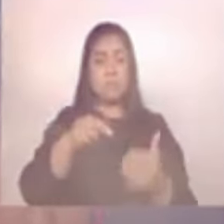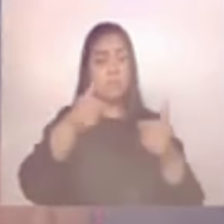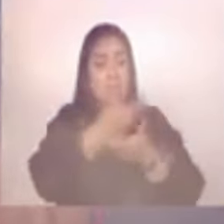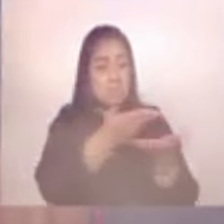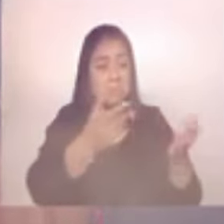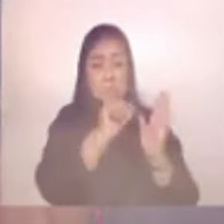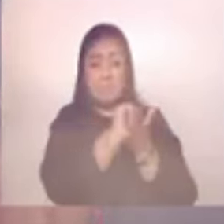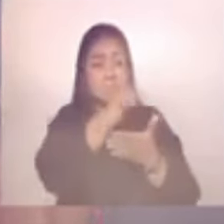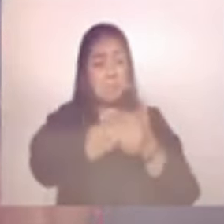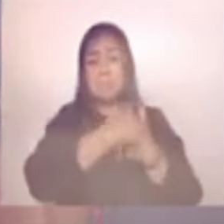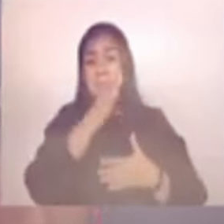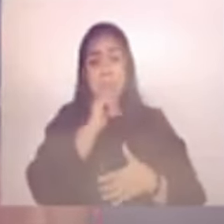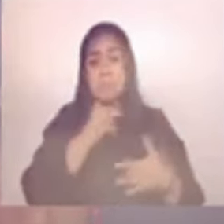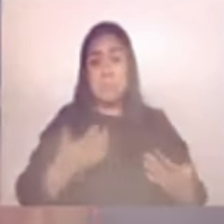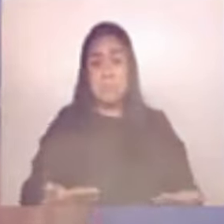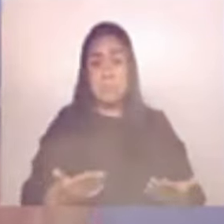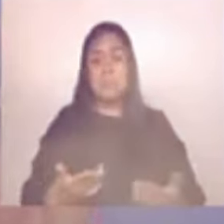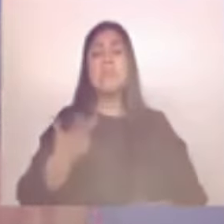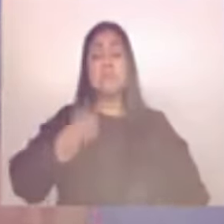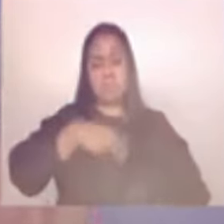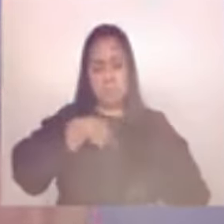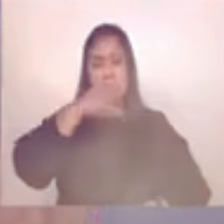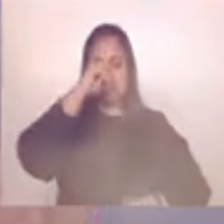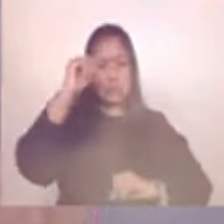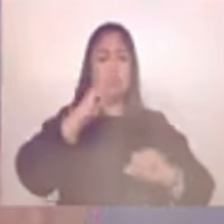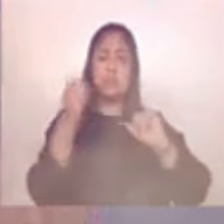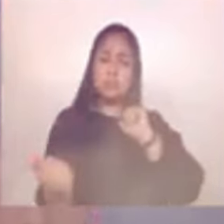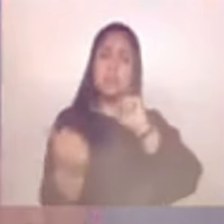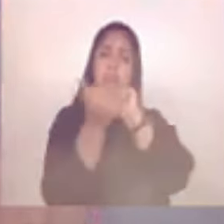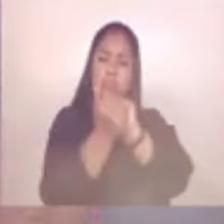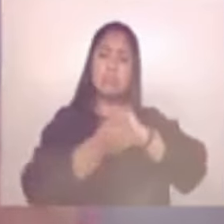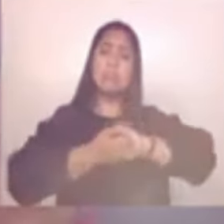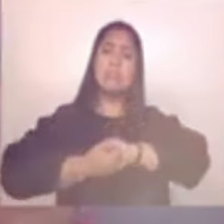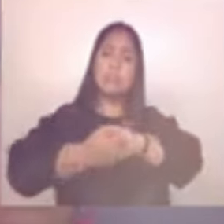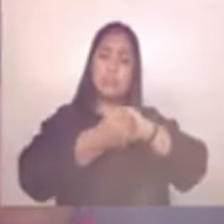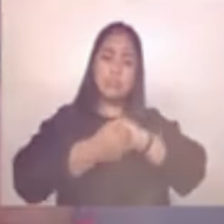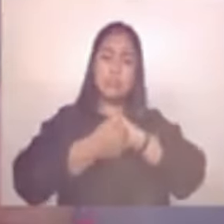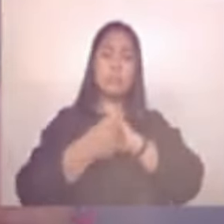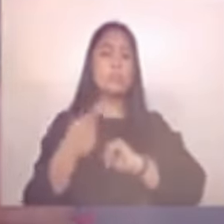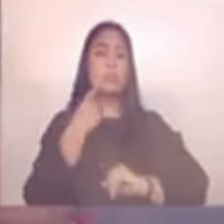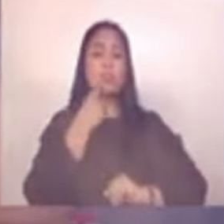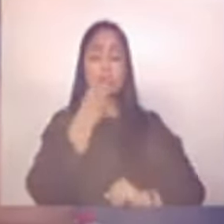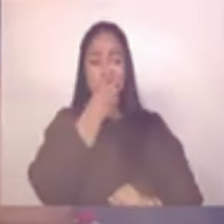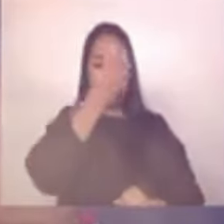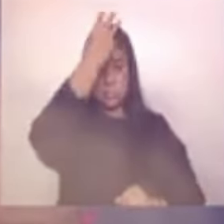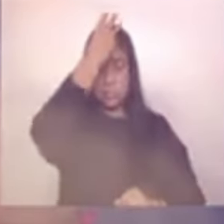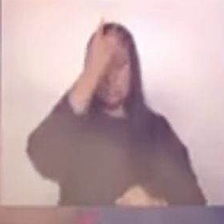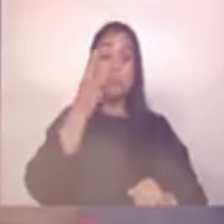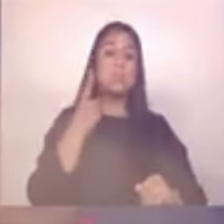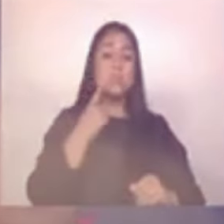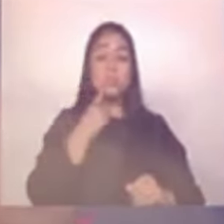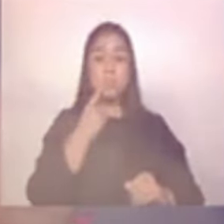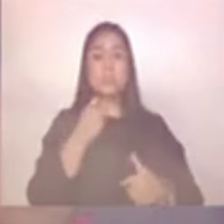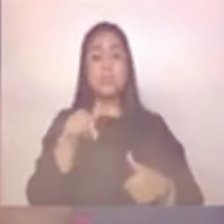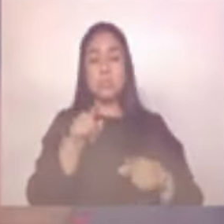Trabajaremos con ustedes de la mano, con las autoridades indígenas, con el pueblo zacapulteco, con las